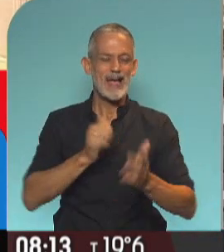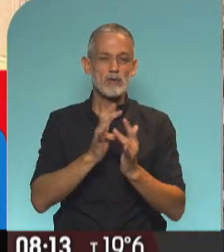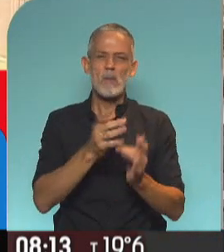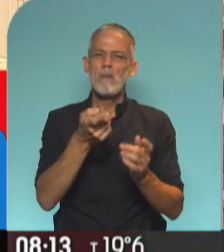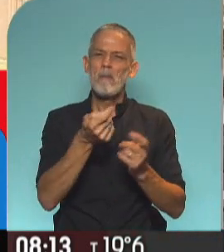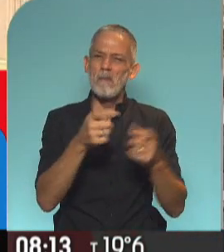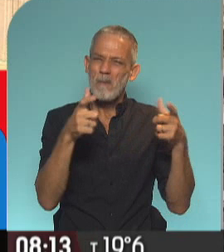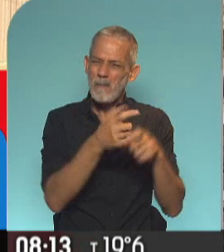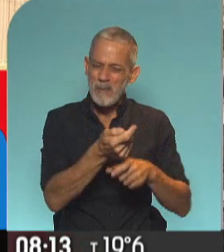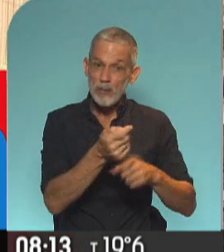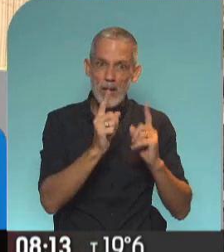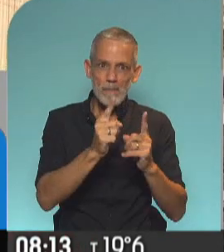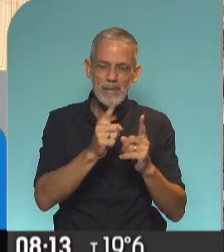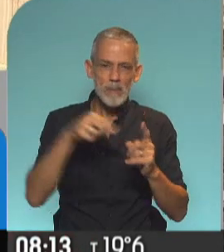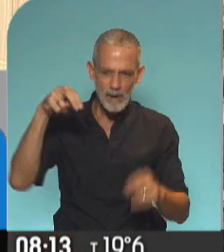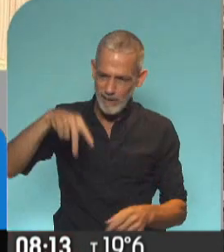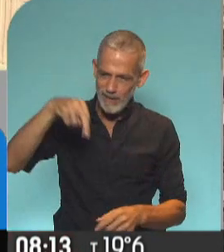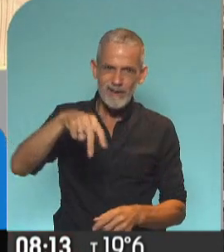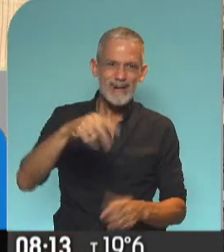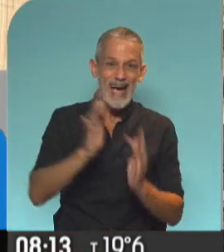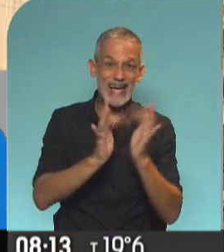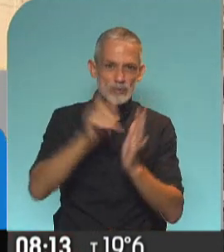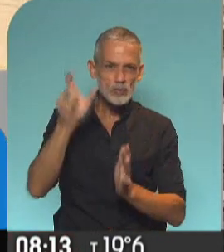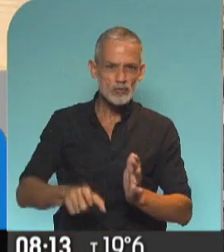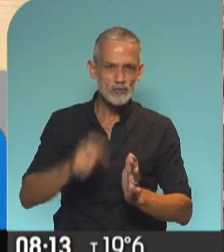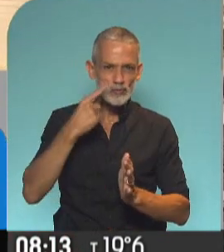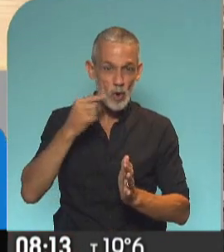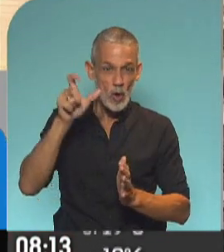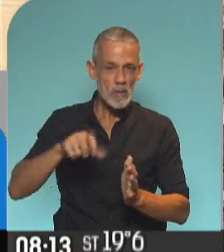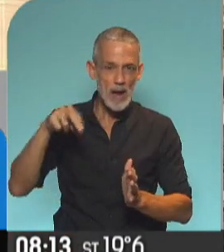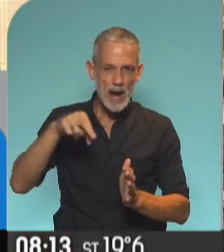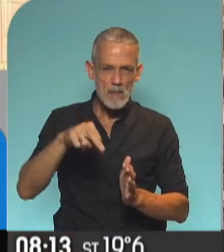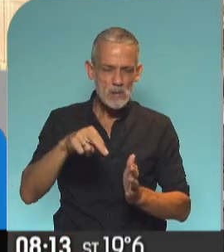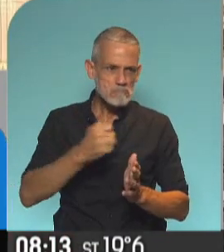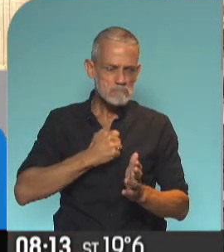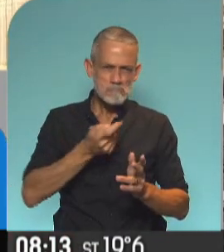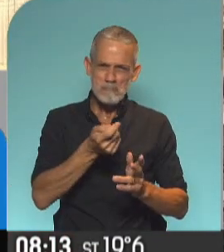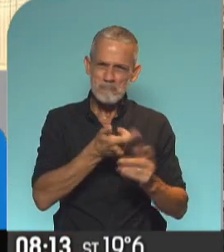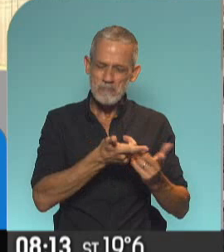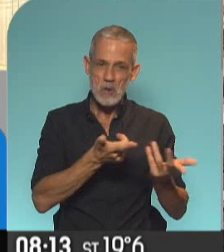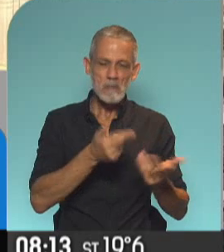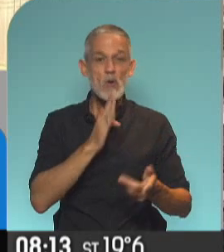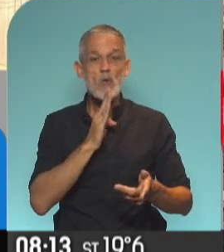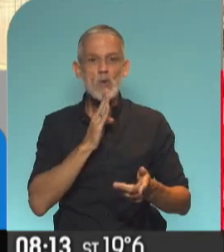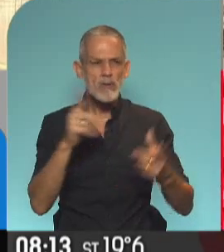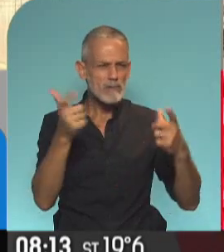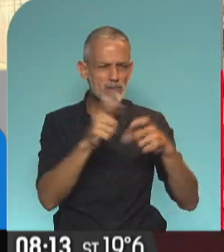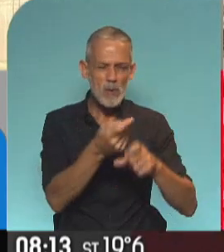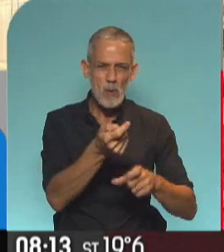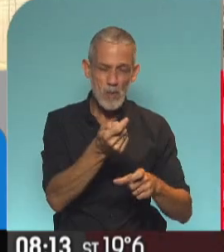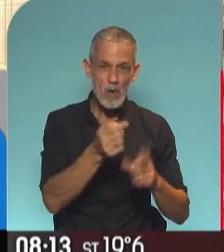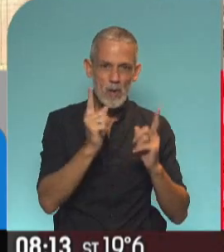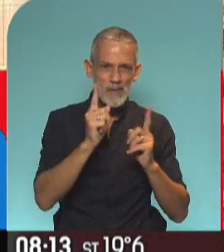minoría en la misma tierra donde caminó Jesús, ¿no? Y que el judaísmo sea minoría donde